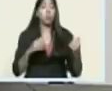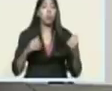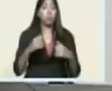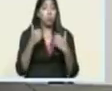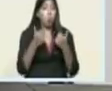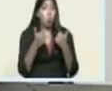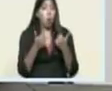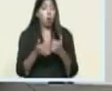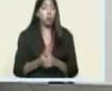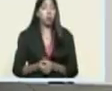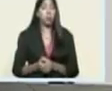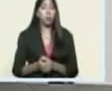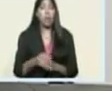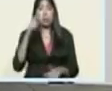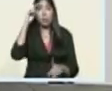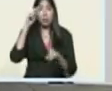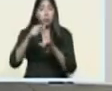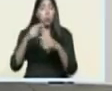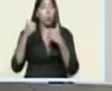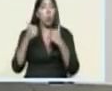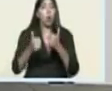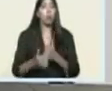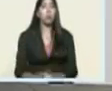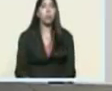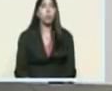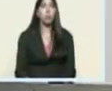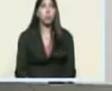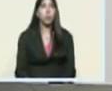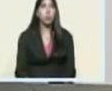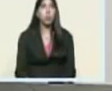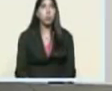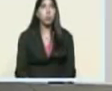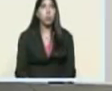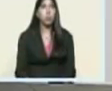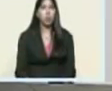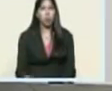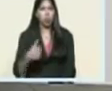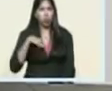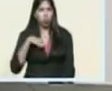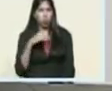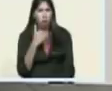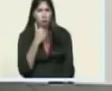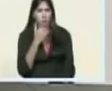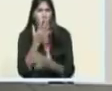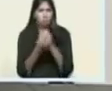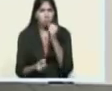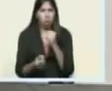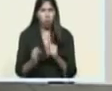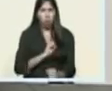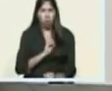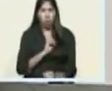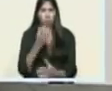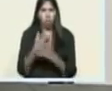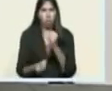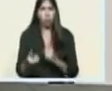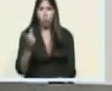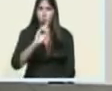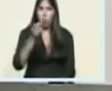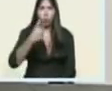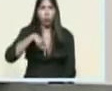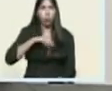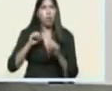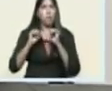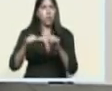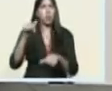tenemos, a buen reto que tenemos. Nosotros no rehuimos retos, nosotros no rehuimos temas, estamos todo el